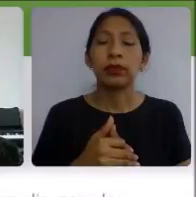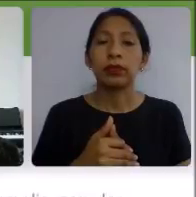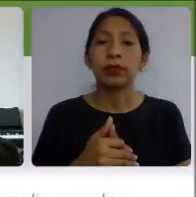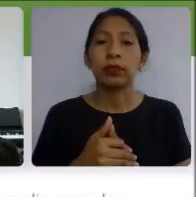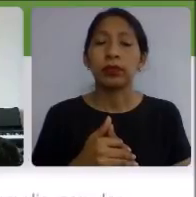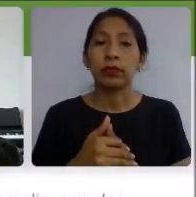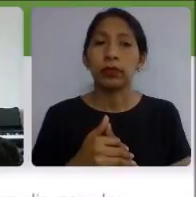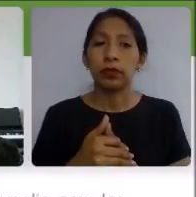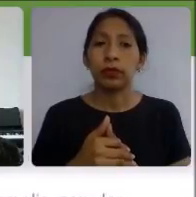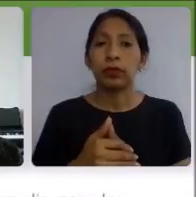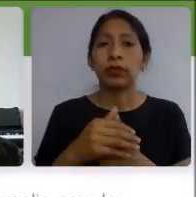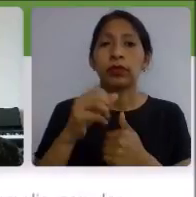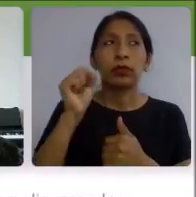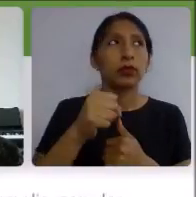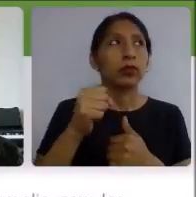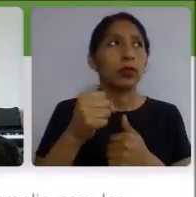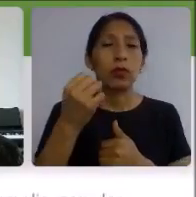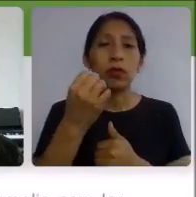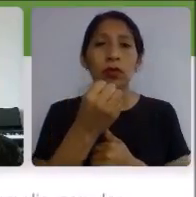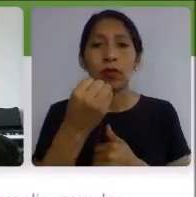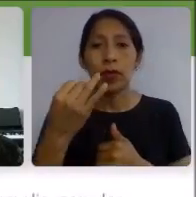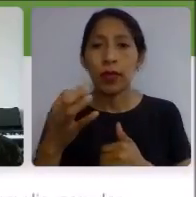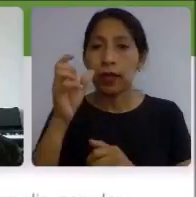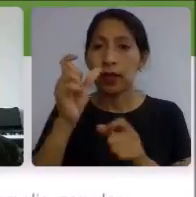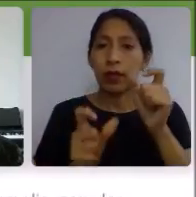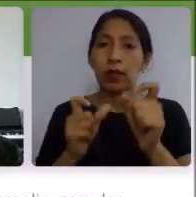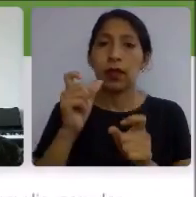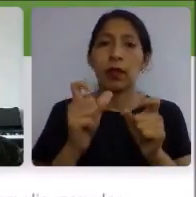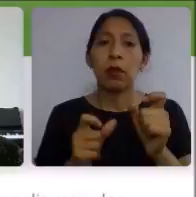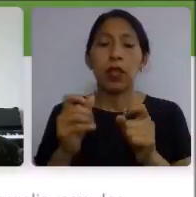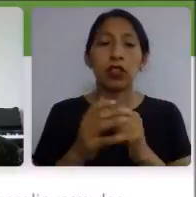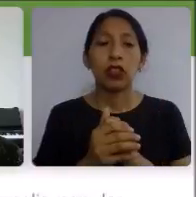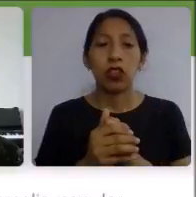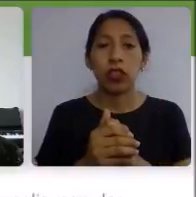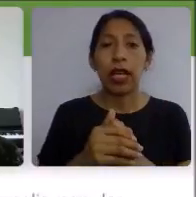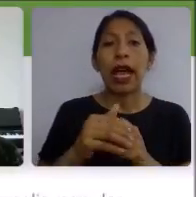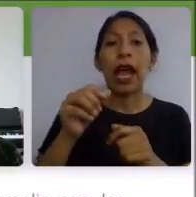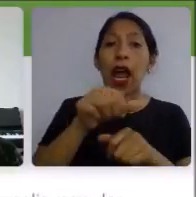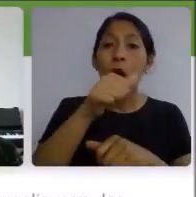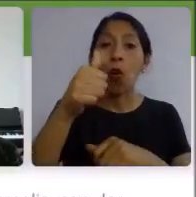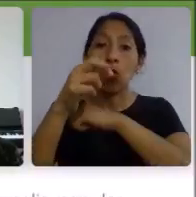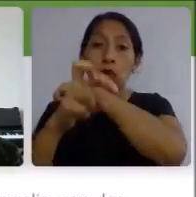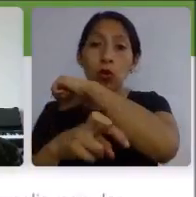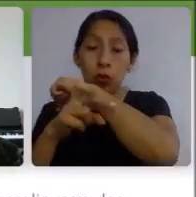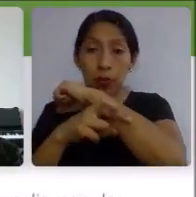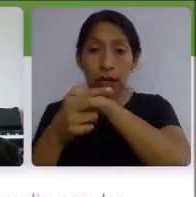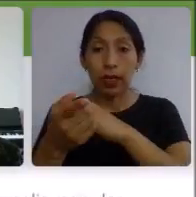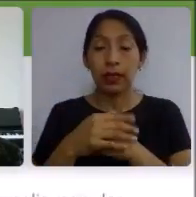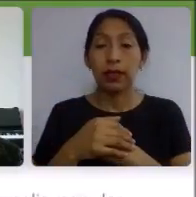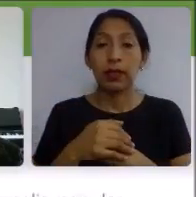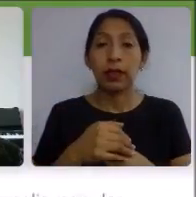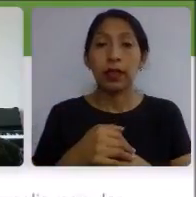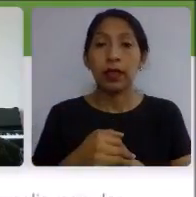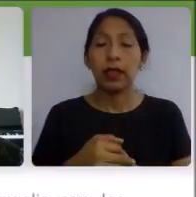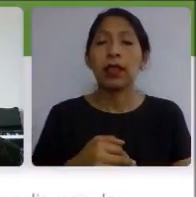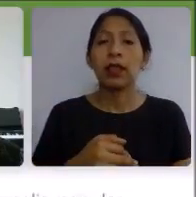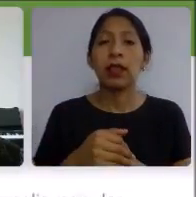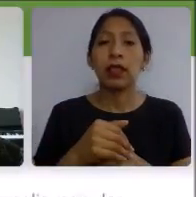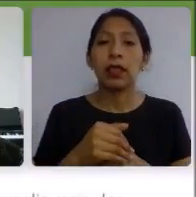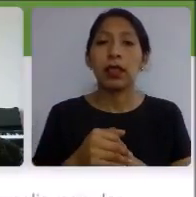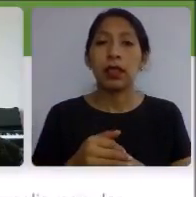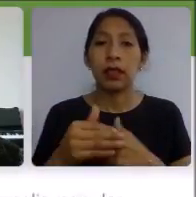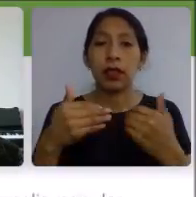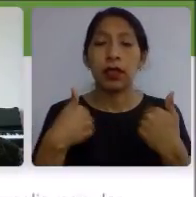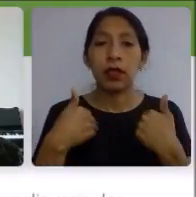Incluso para aquellos que viajan a Irlanda del Norte, Escocia o Gales, hay algunas diferencias, pero en general se